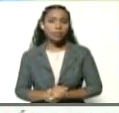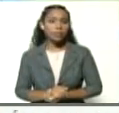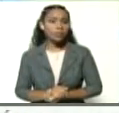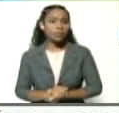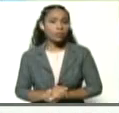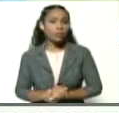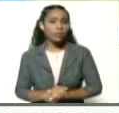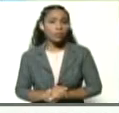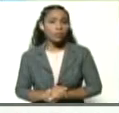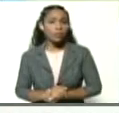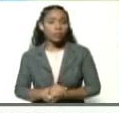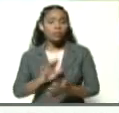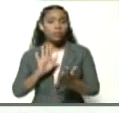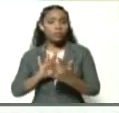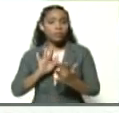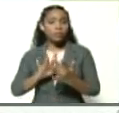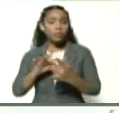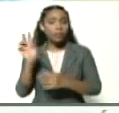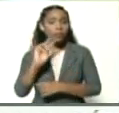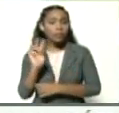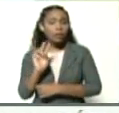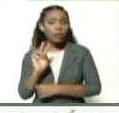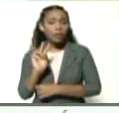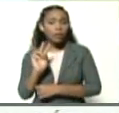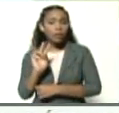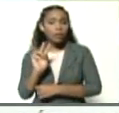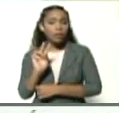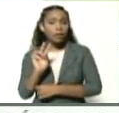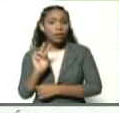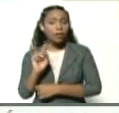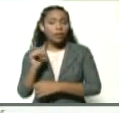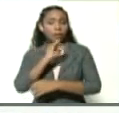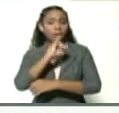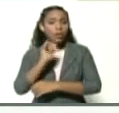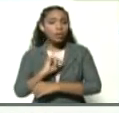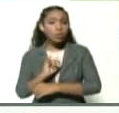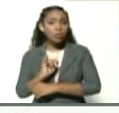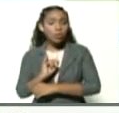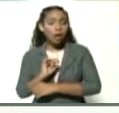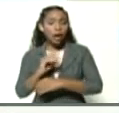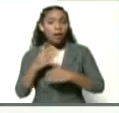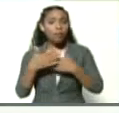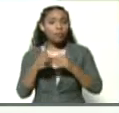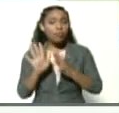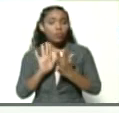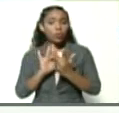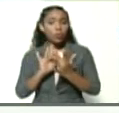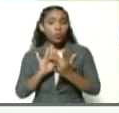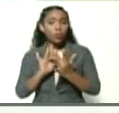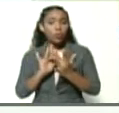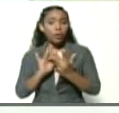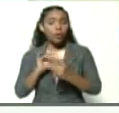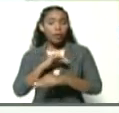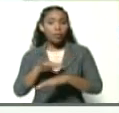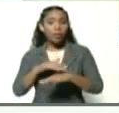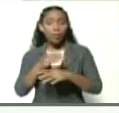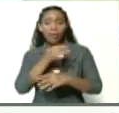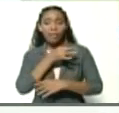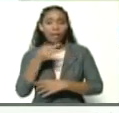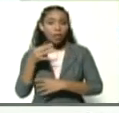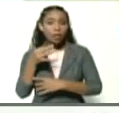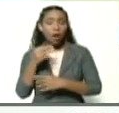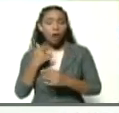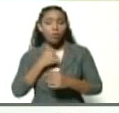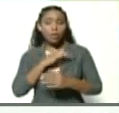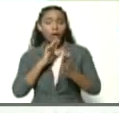Leti Fernández, directora de la Plata del Mamón. Nuevamente desde Zulia, aperturando espacios para una atención digna y de calidad para nuestra